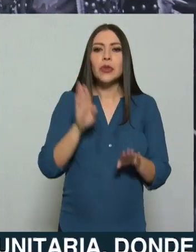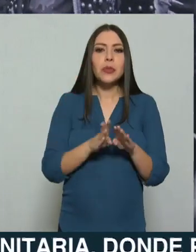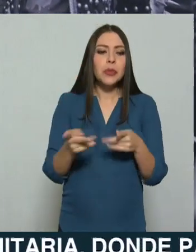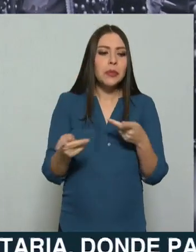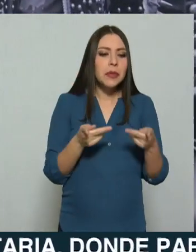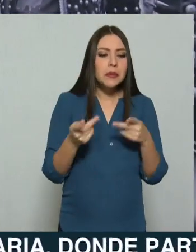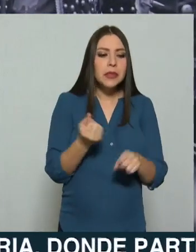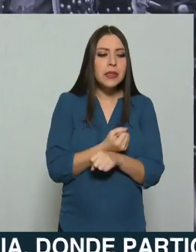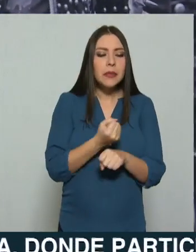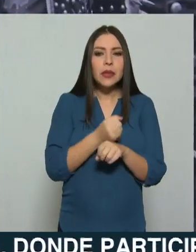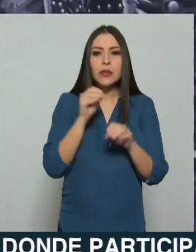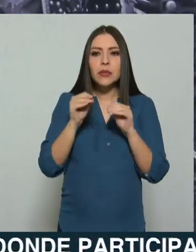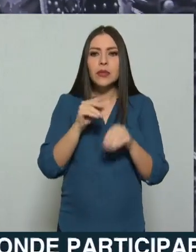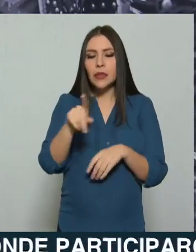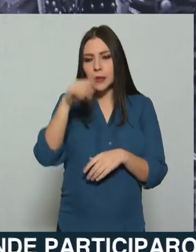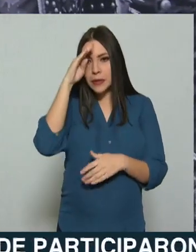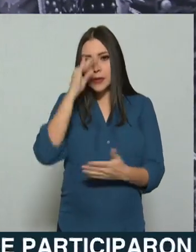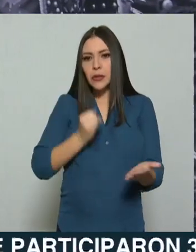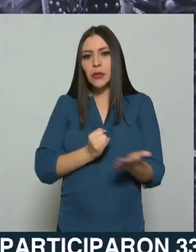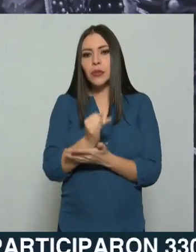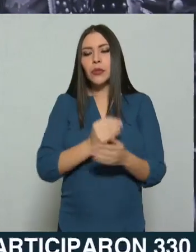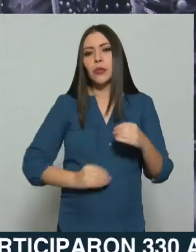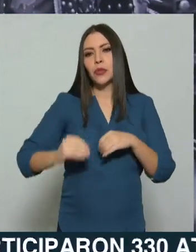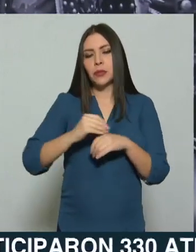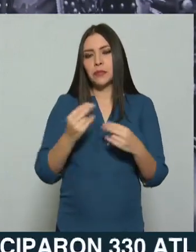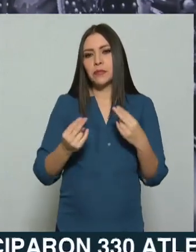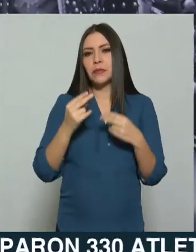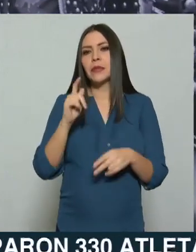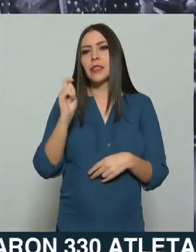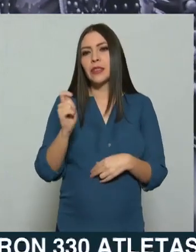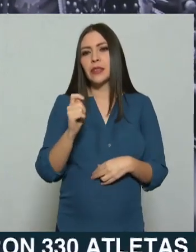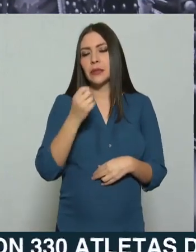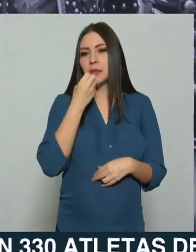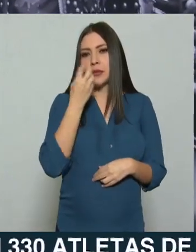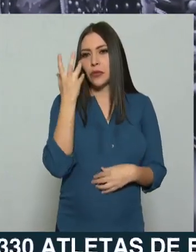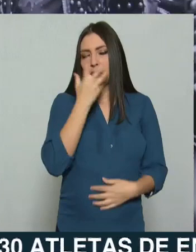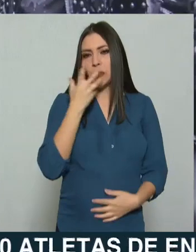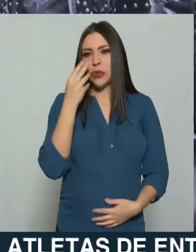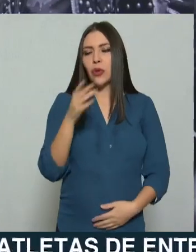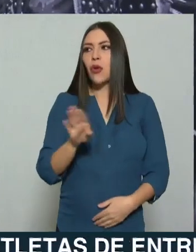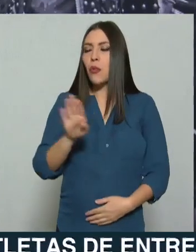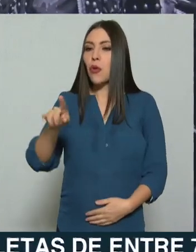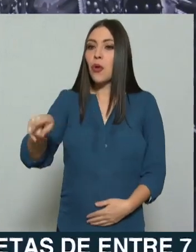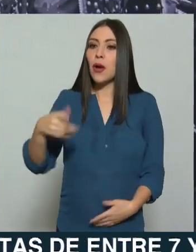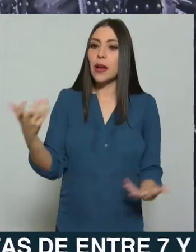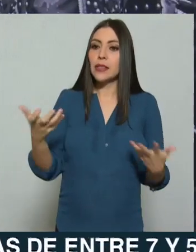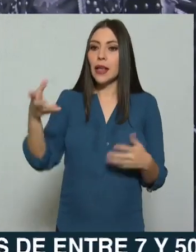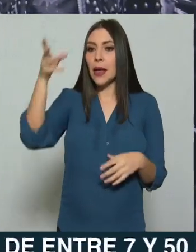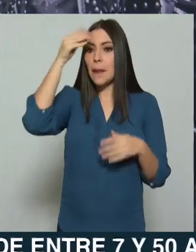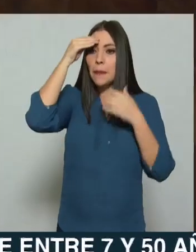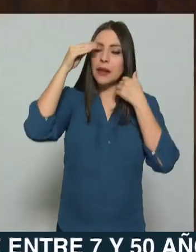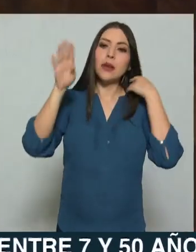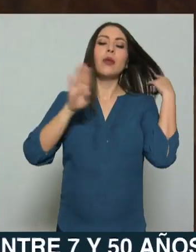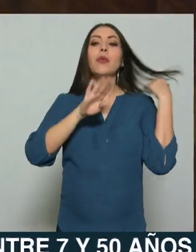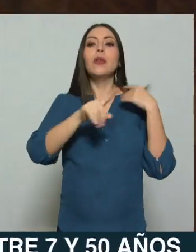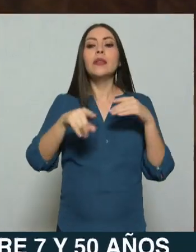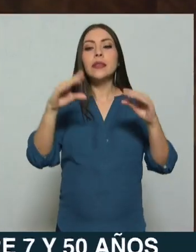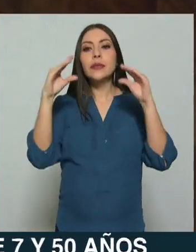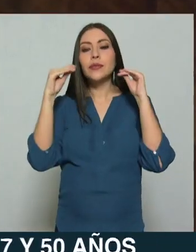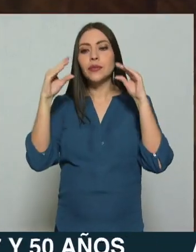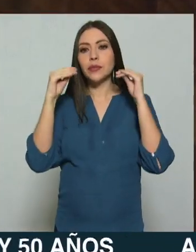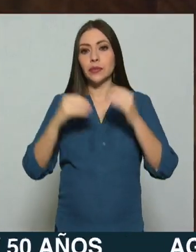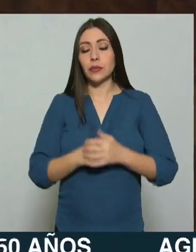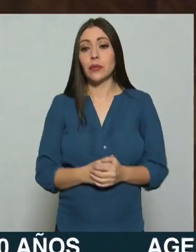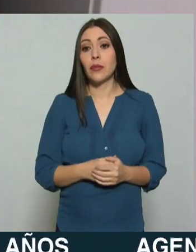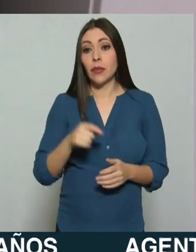calzado, pues decidimos emprenderlo, ¿no? Fue una bonita travesía, la verdad, el aprender y el buscar quién nos enseñara. El inicio